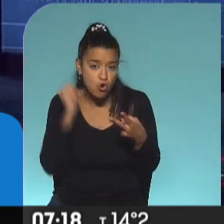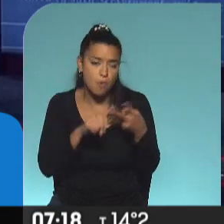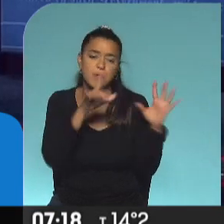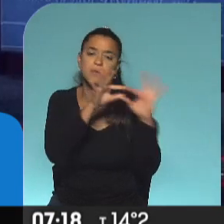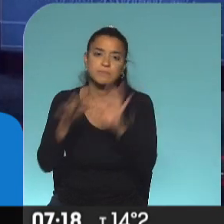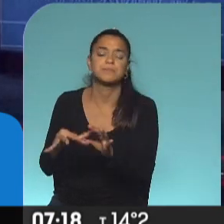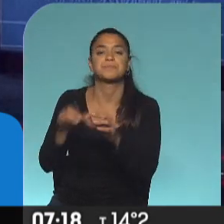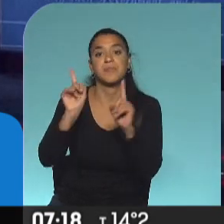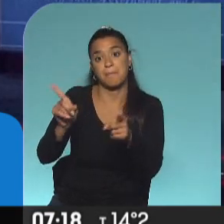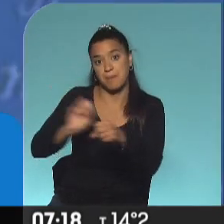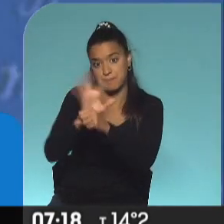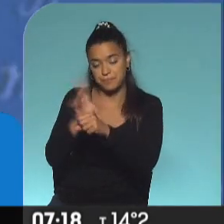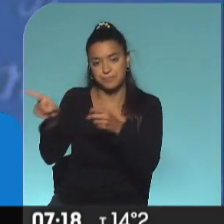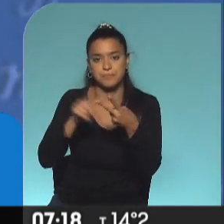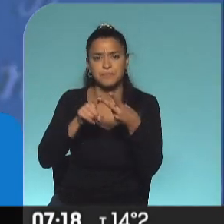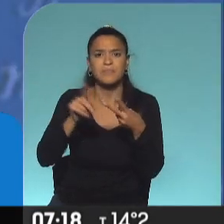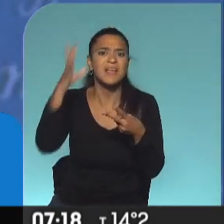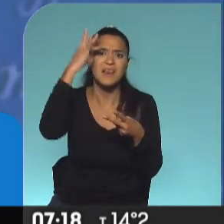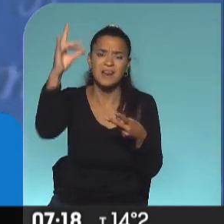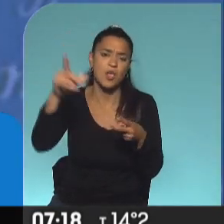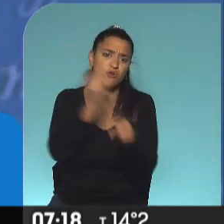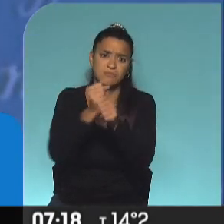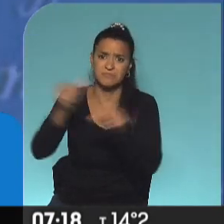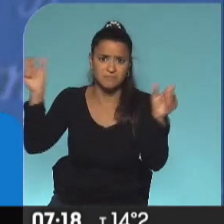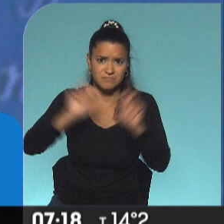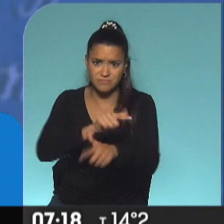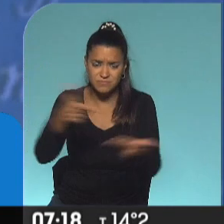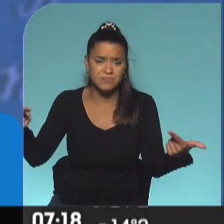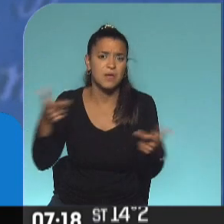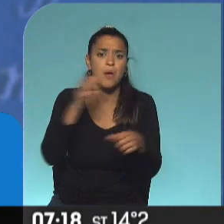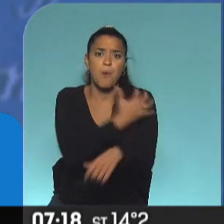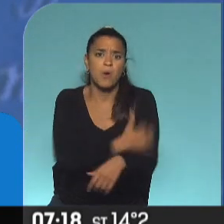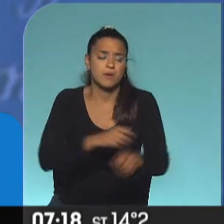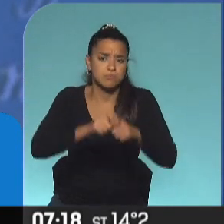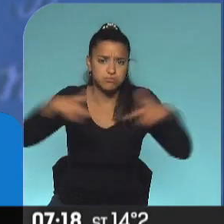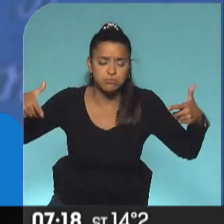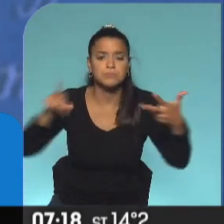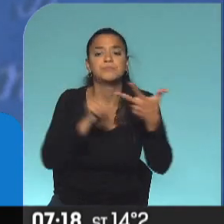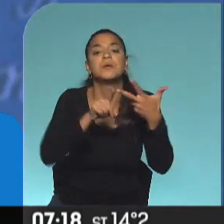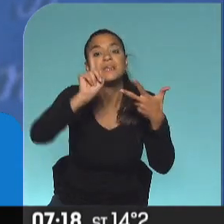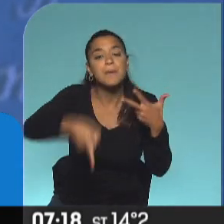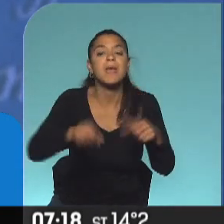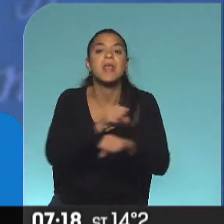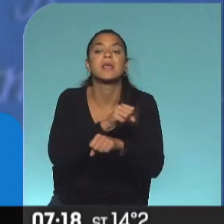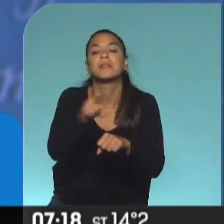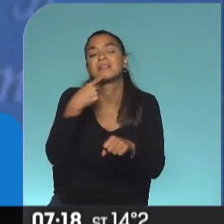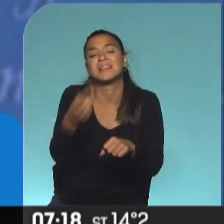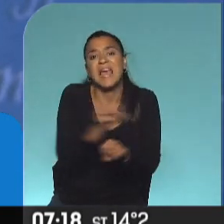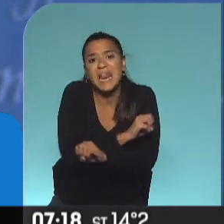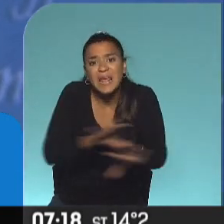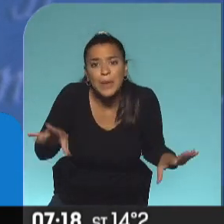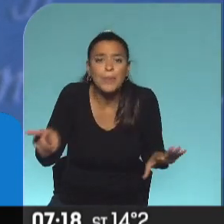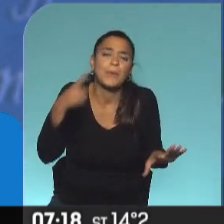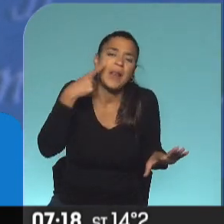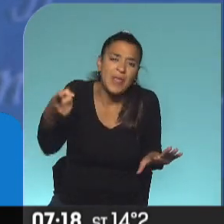del coronavirus, hubo una disparada récord del desempleo, aumentó muchísimo la pobreza y las explosiones racistas